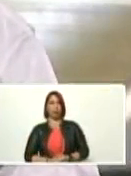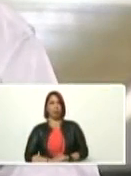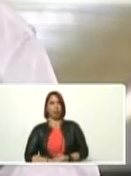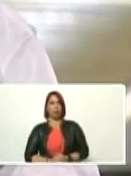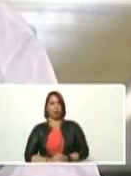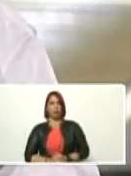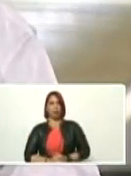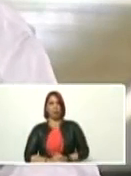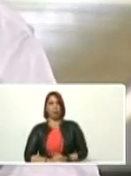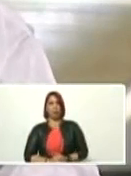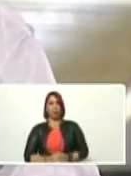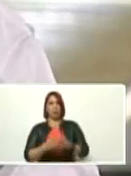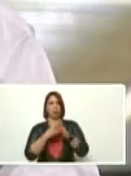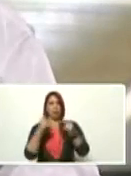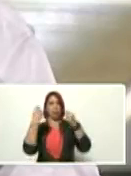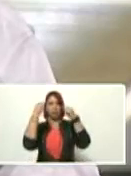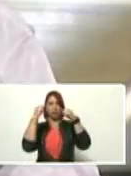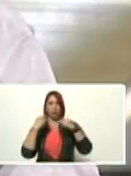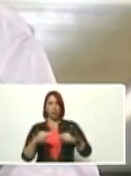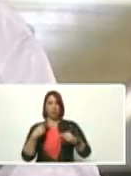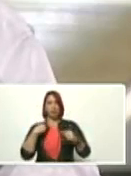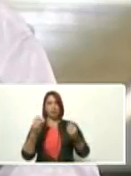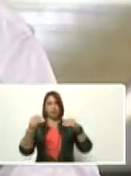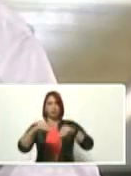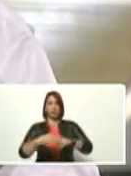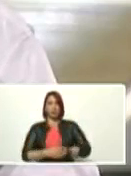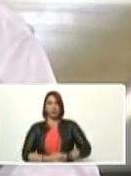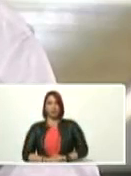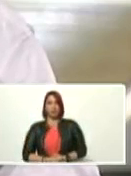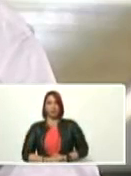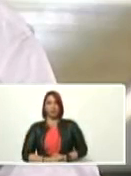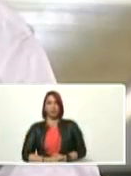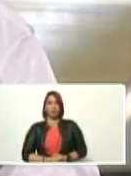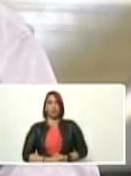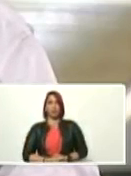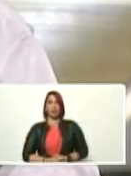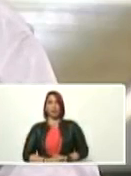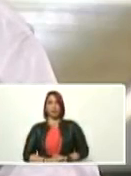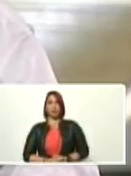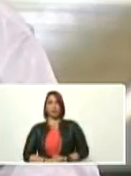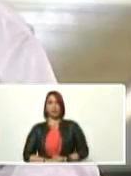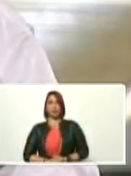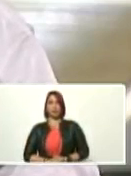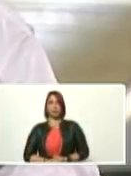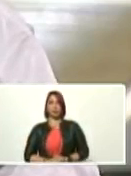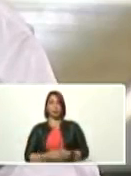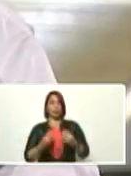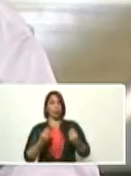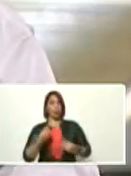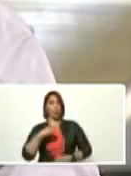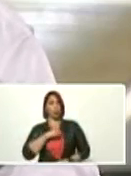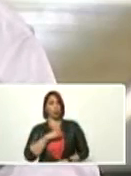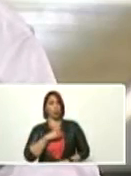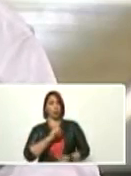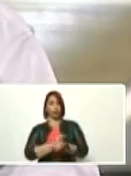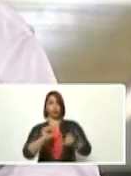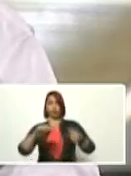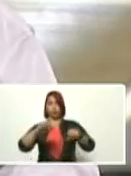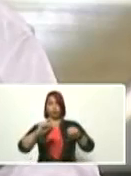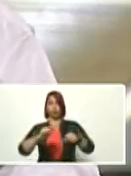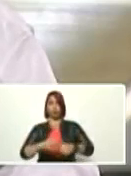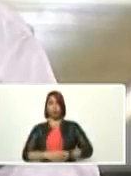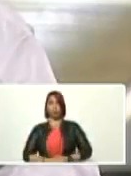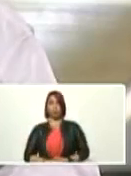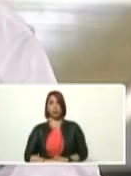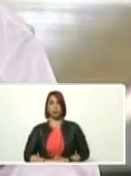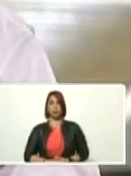a todo nivel. Estoy de acuerdo. Así como nosotros descolonizamos